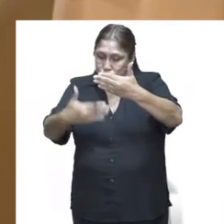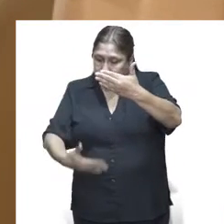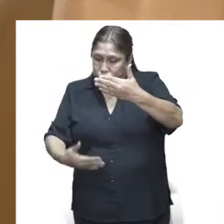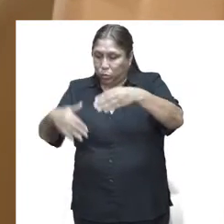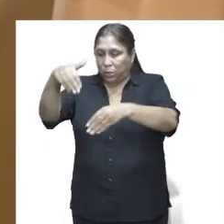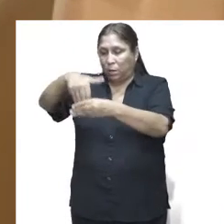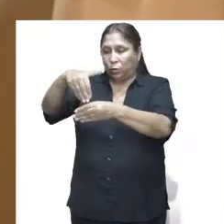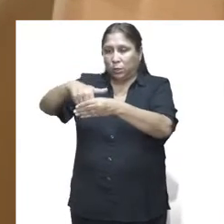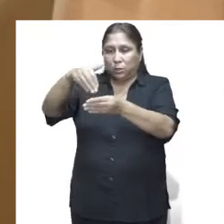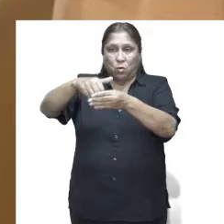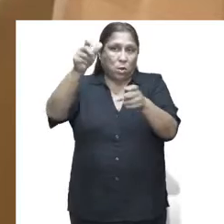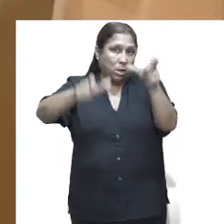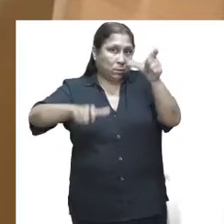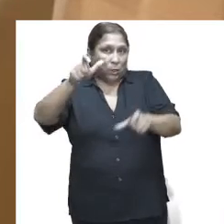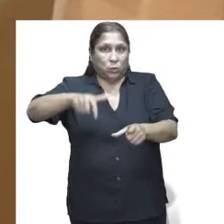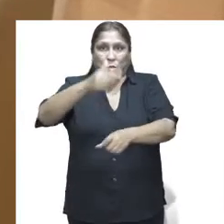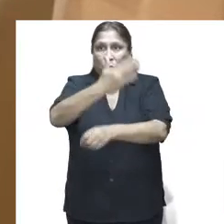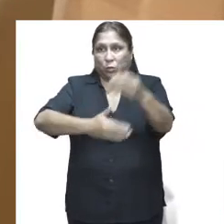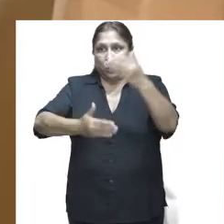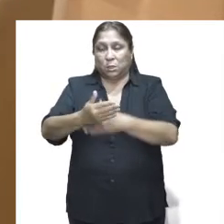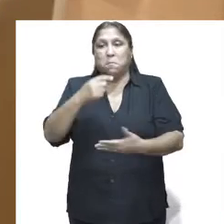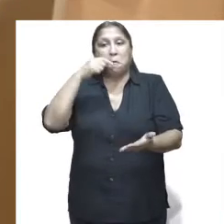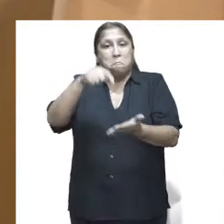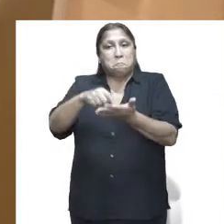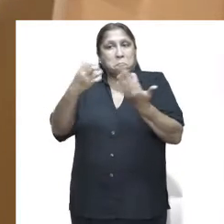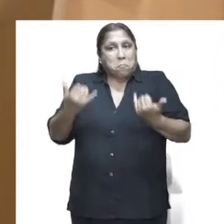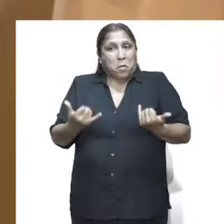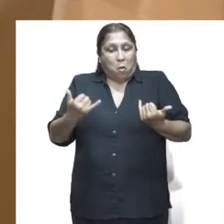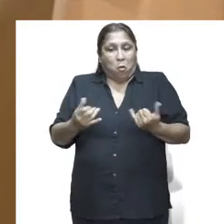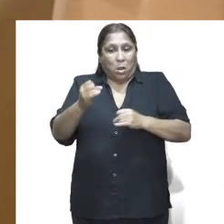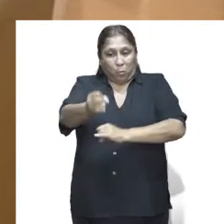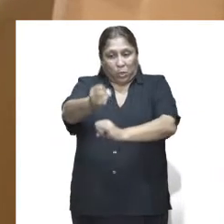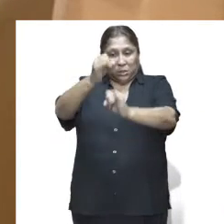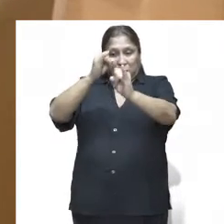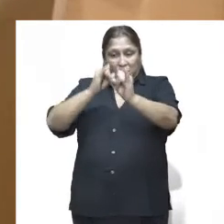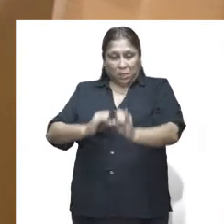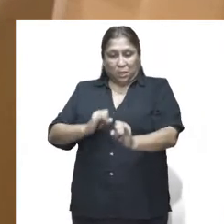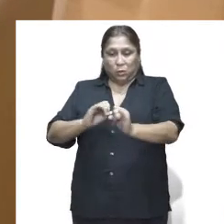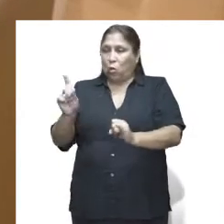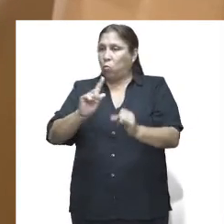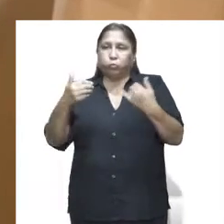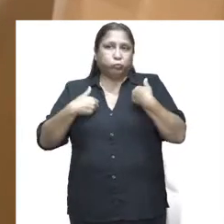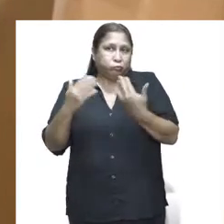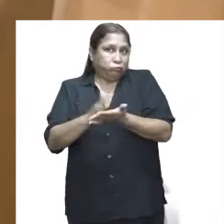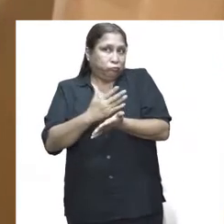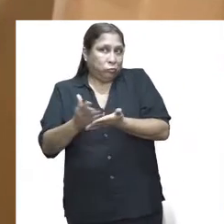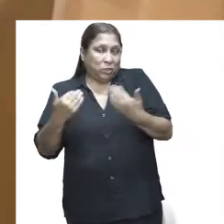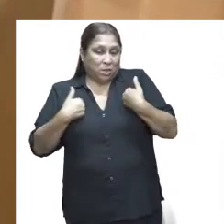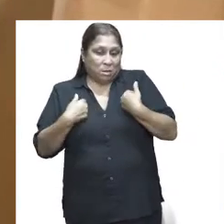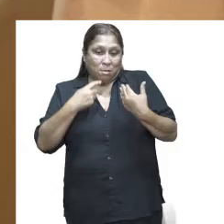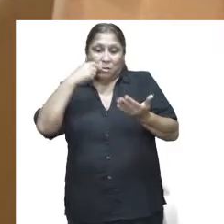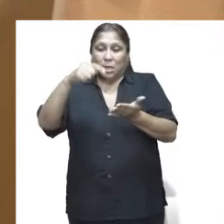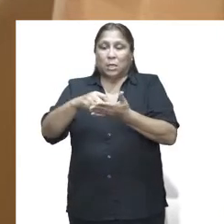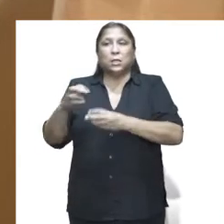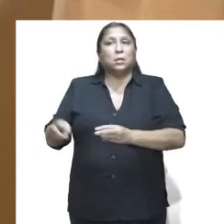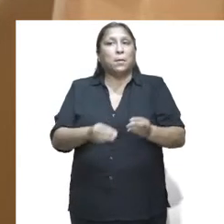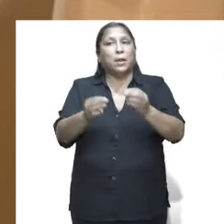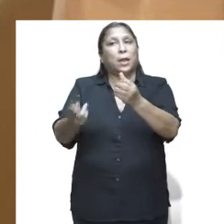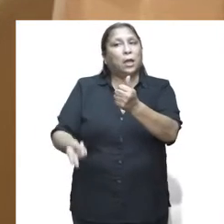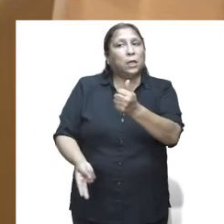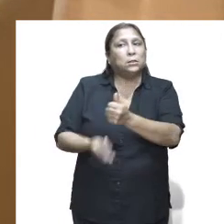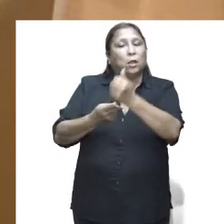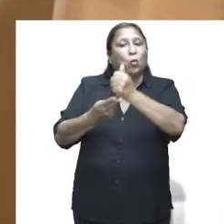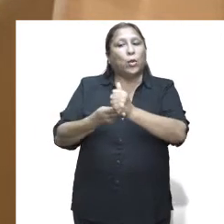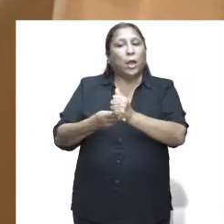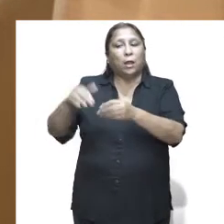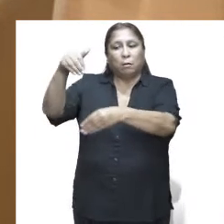las personas con discapacidad que por esta interdicción no lo tenían, ¿no? Y de esa manera asegurar el ejercicio del derecho al voto.